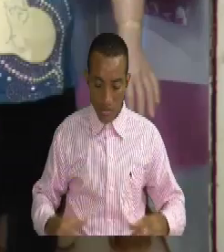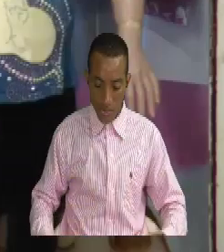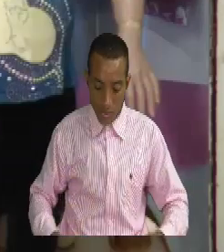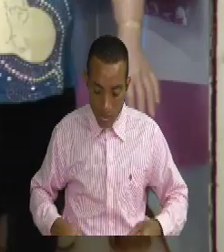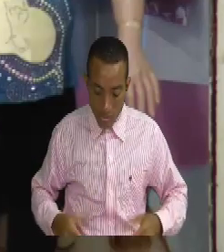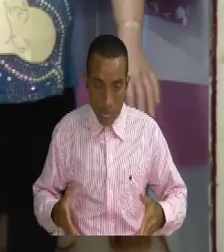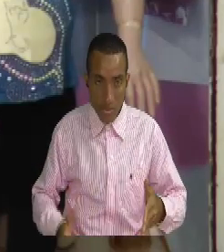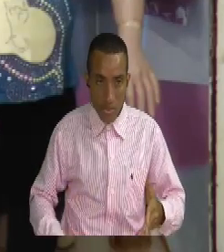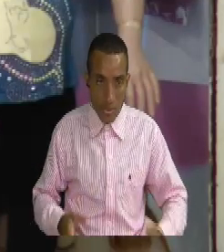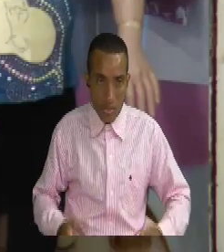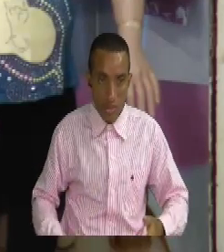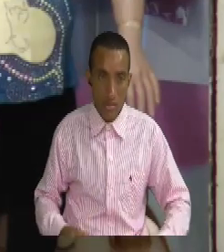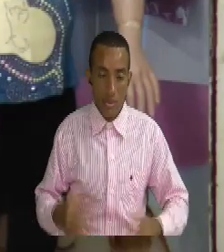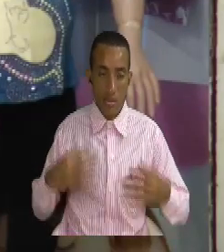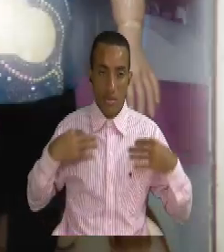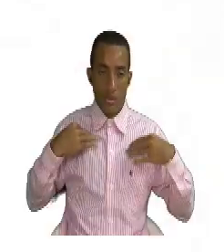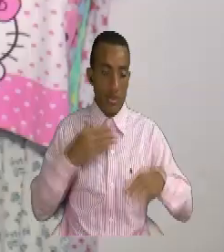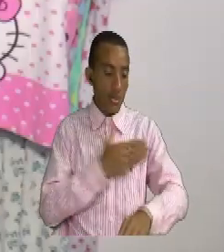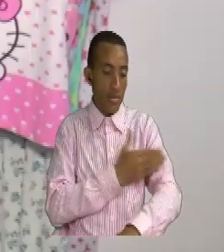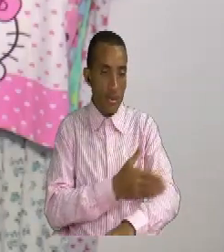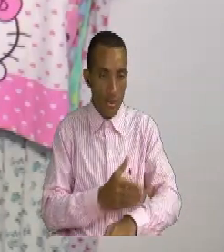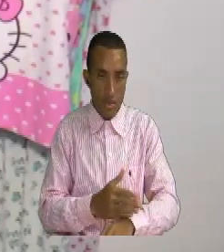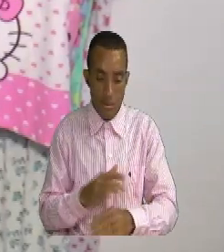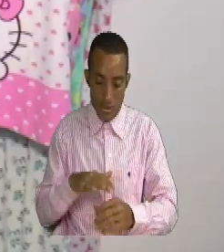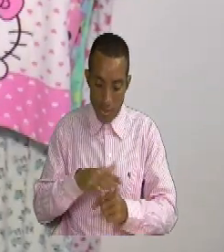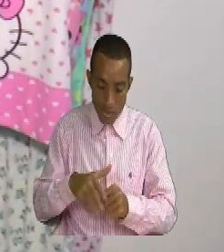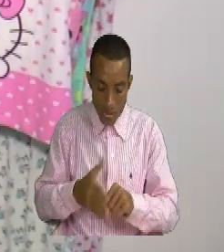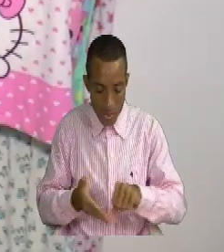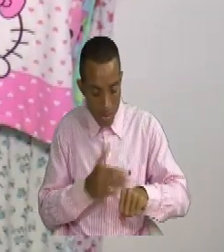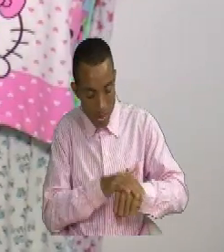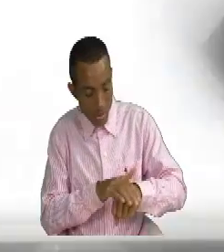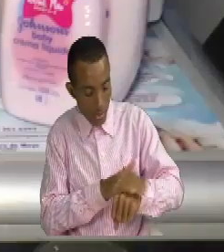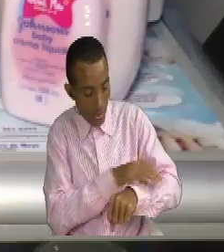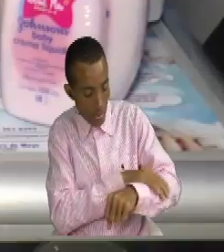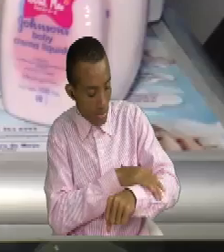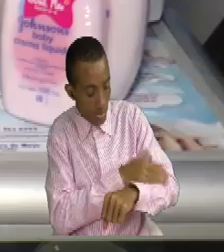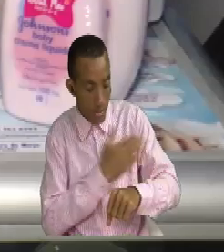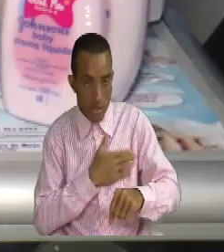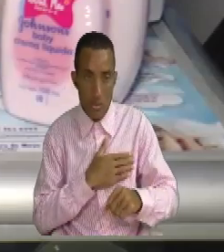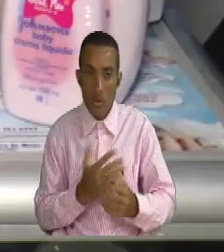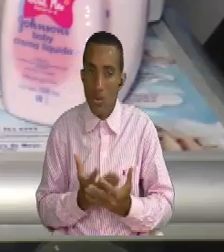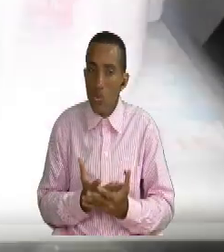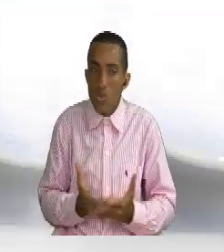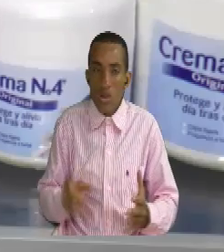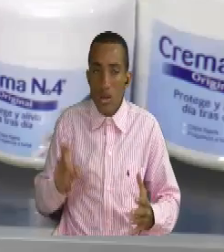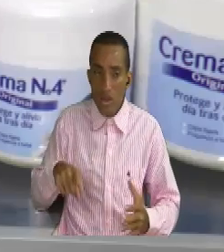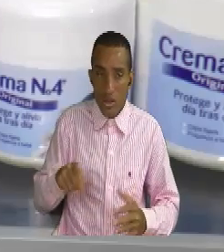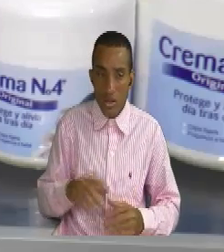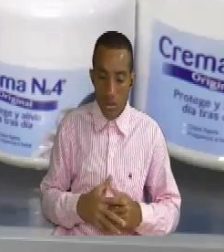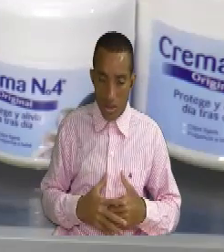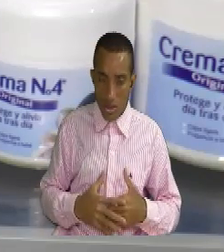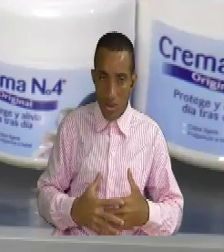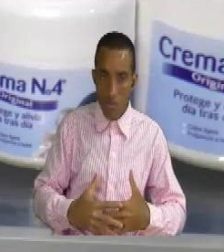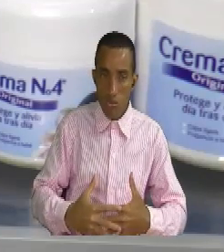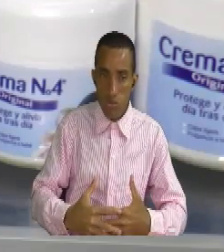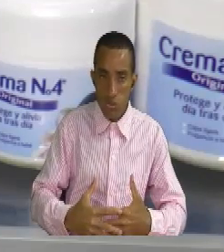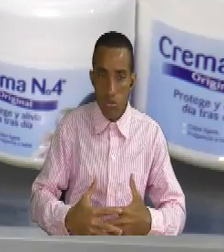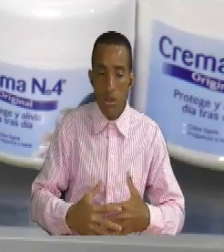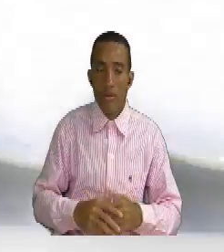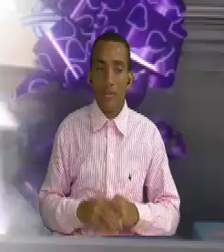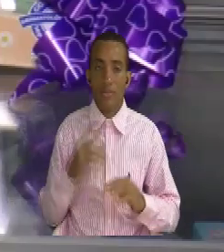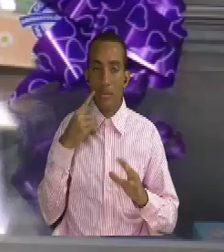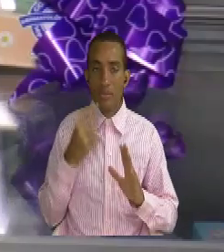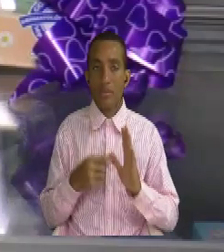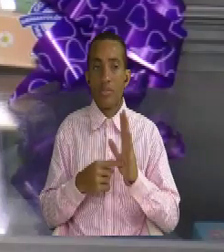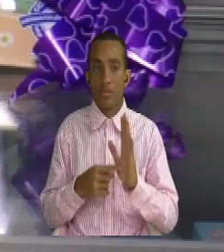camisa, cremitas para el cuerpo y cualquier lencería que necesiten durante el embarazo. También le ofrecemos para